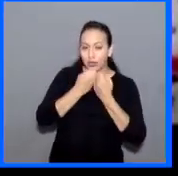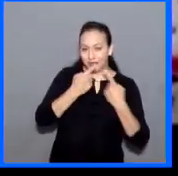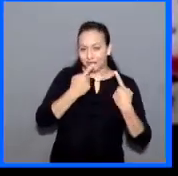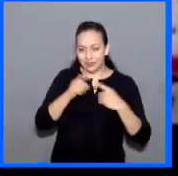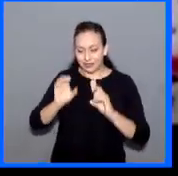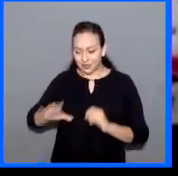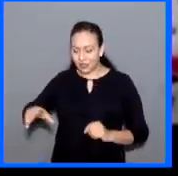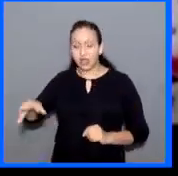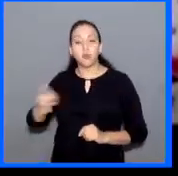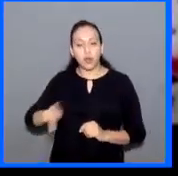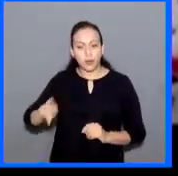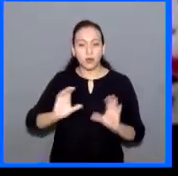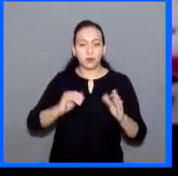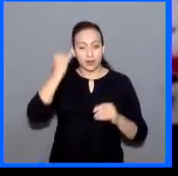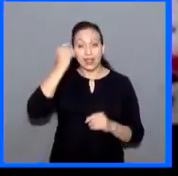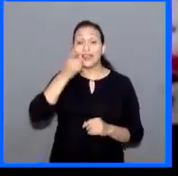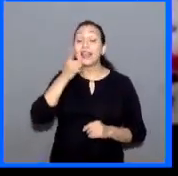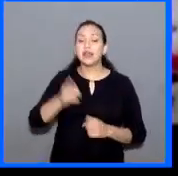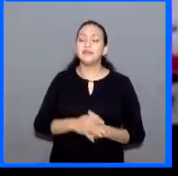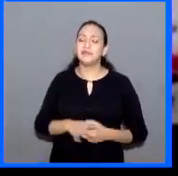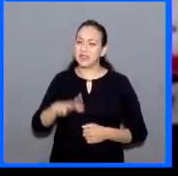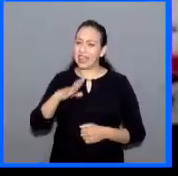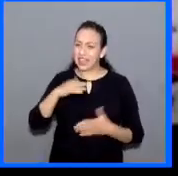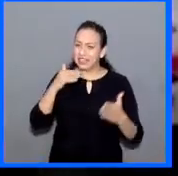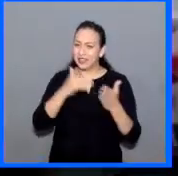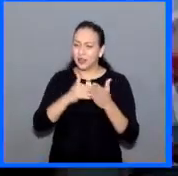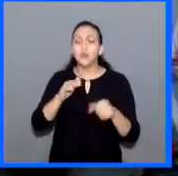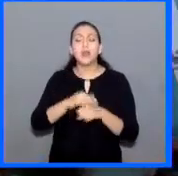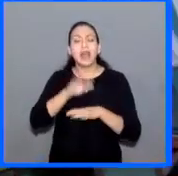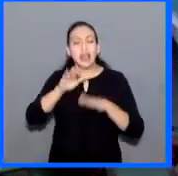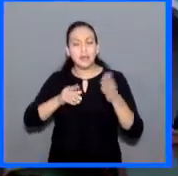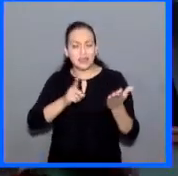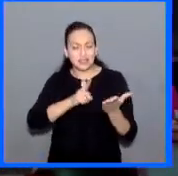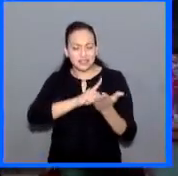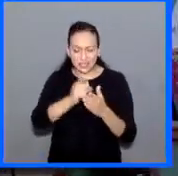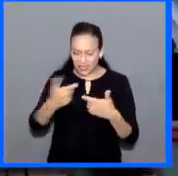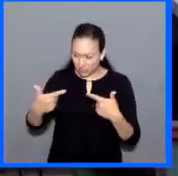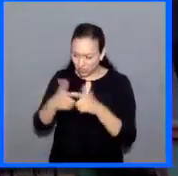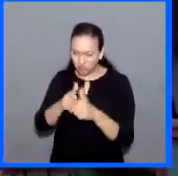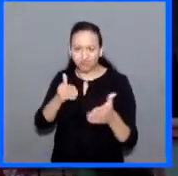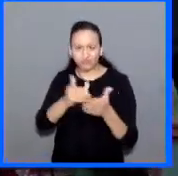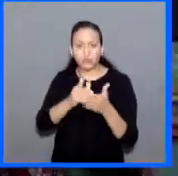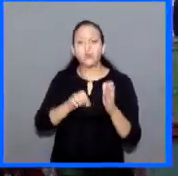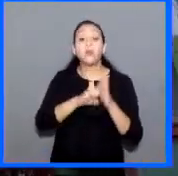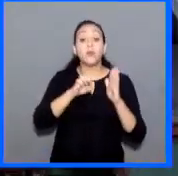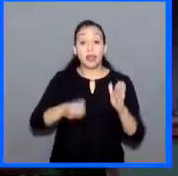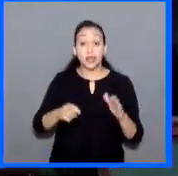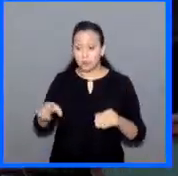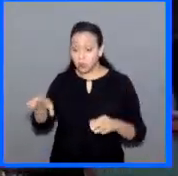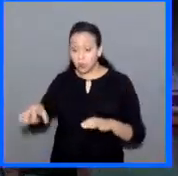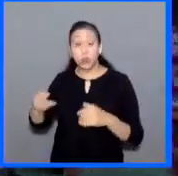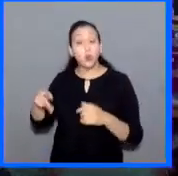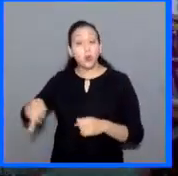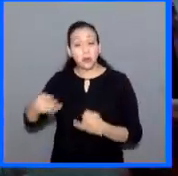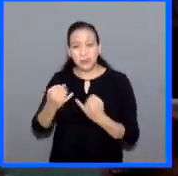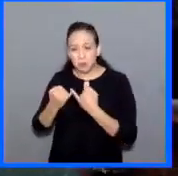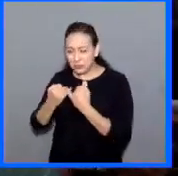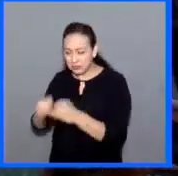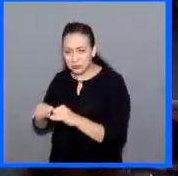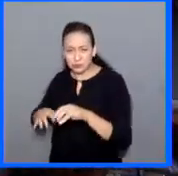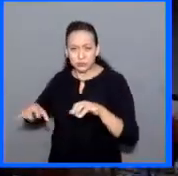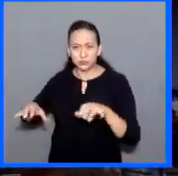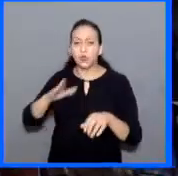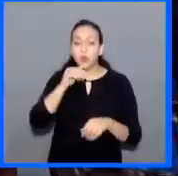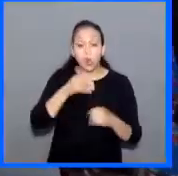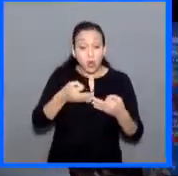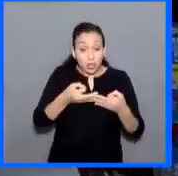informaron sobre obstáculos en el ejercicio de sus derechos colectivos, como la autonomía y libre determinación, territorio y consulta